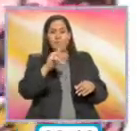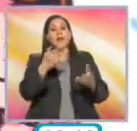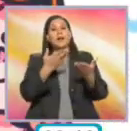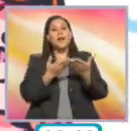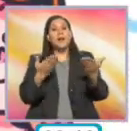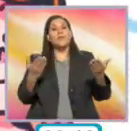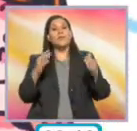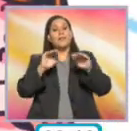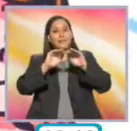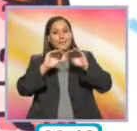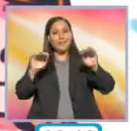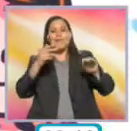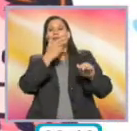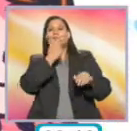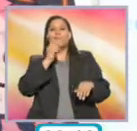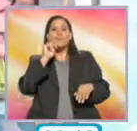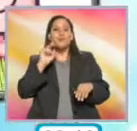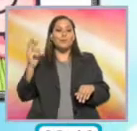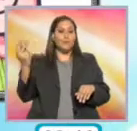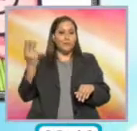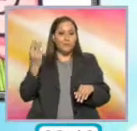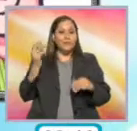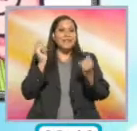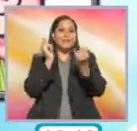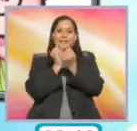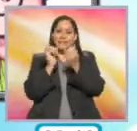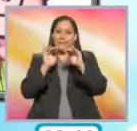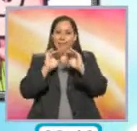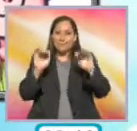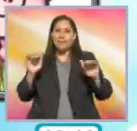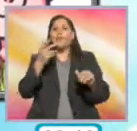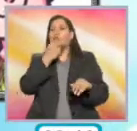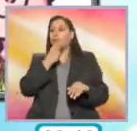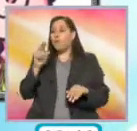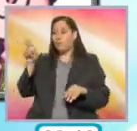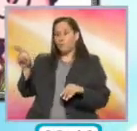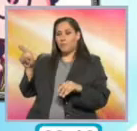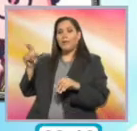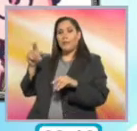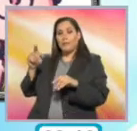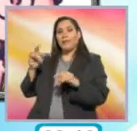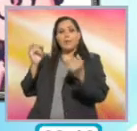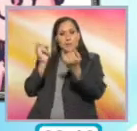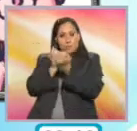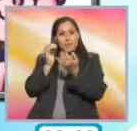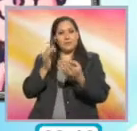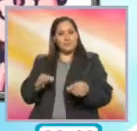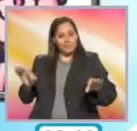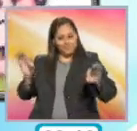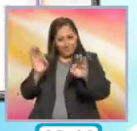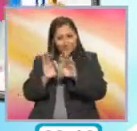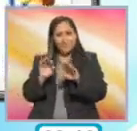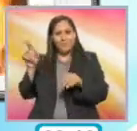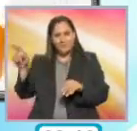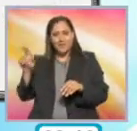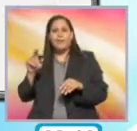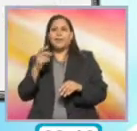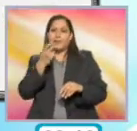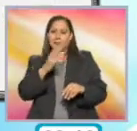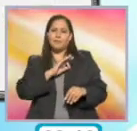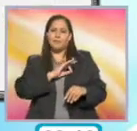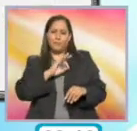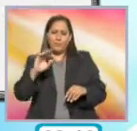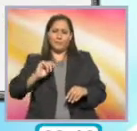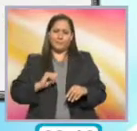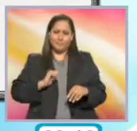equidad de género. No. Sí, ya. Ya, vamos, el hombre ya tiene la misma importancia que claro, si tuviera mujer, y de eso ¿no? se puede aprovechar, se